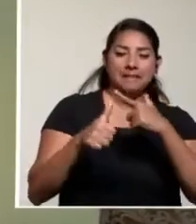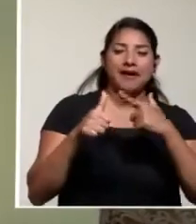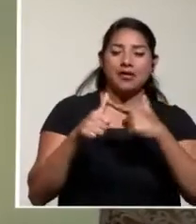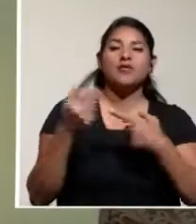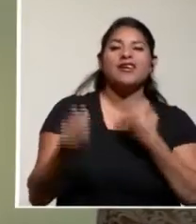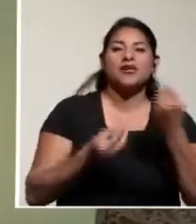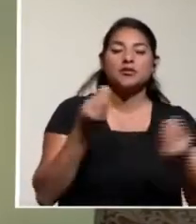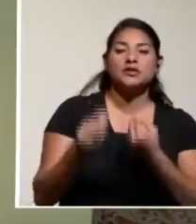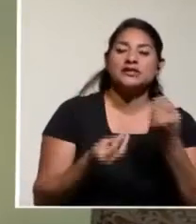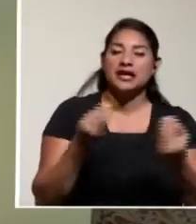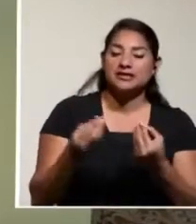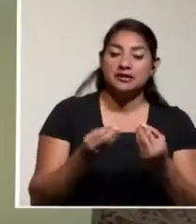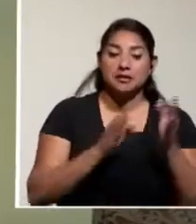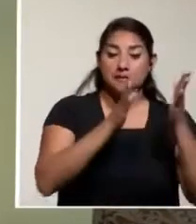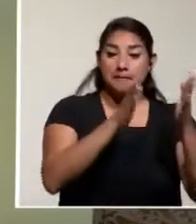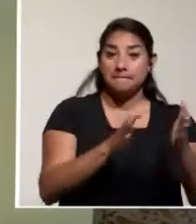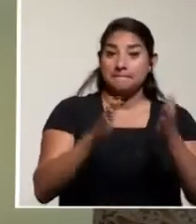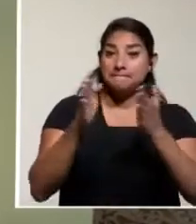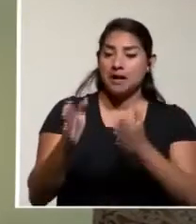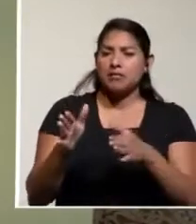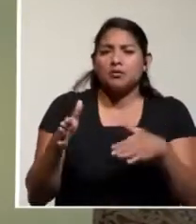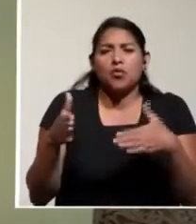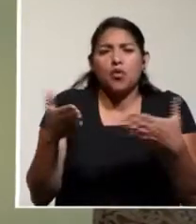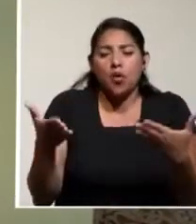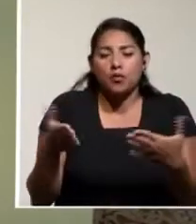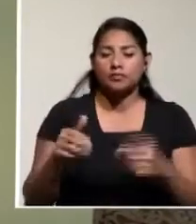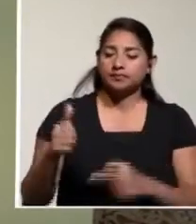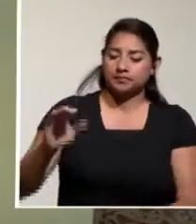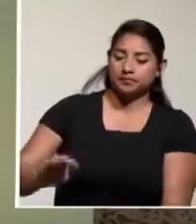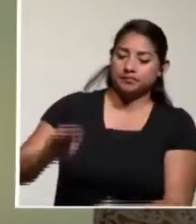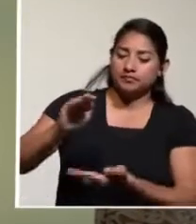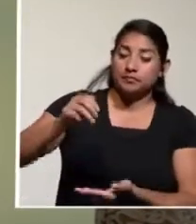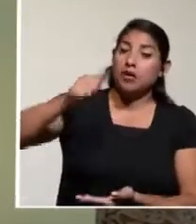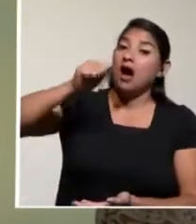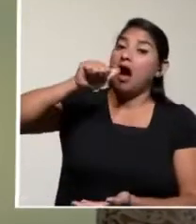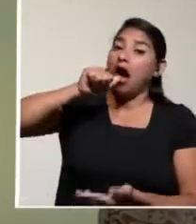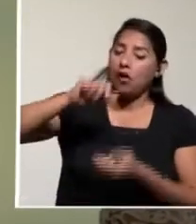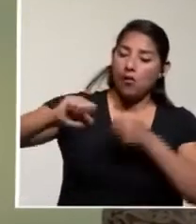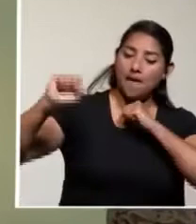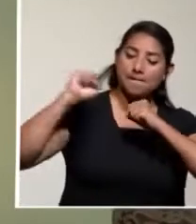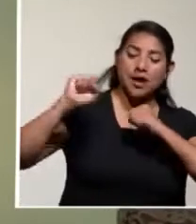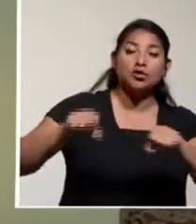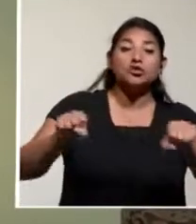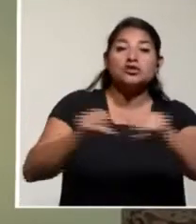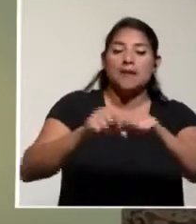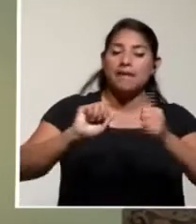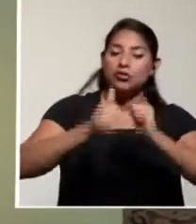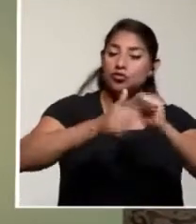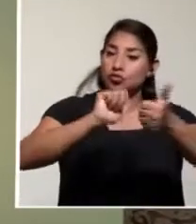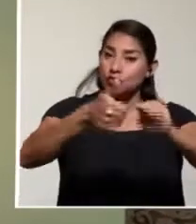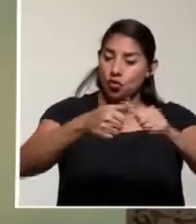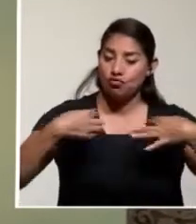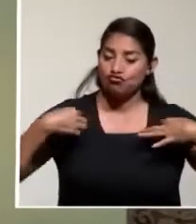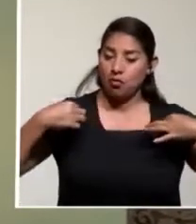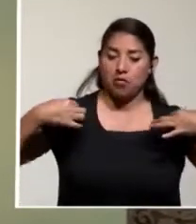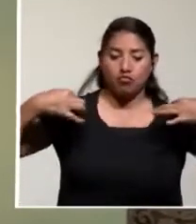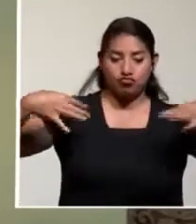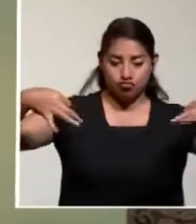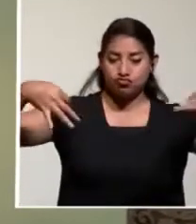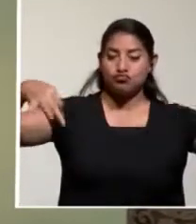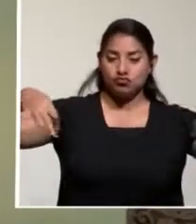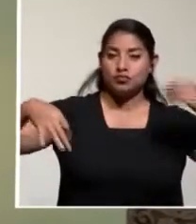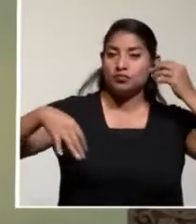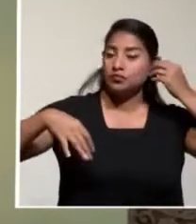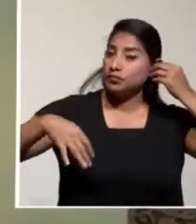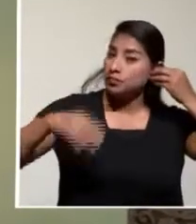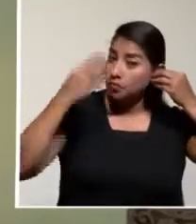que vamos a hacer es prepararnos, ya saben, agüita, un pañito, zapatos cómodos, ropa cómoda,